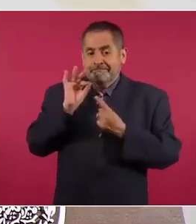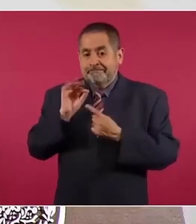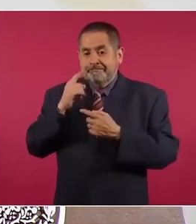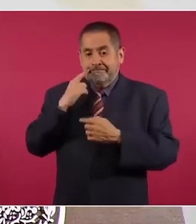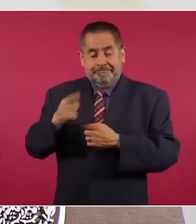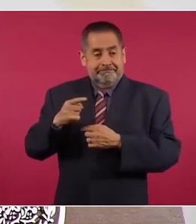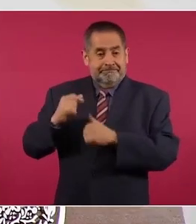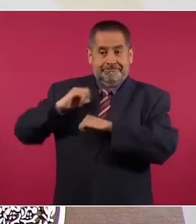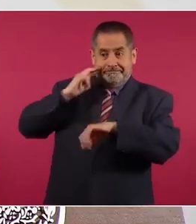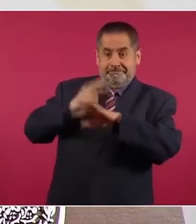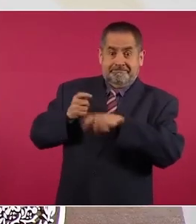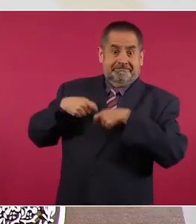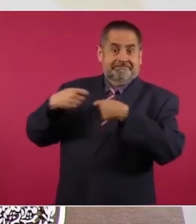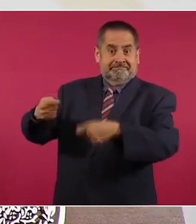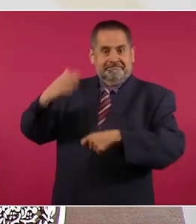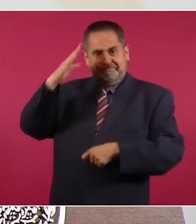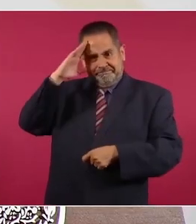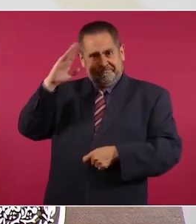después,